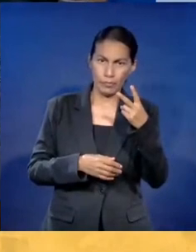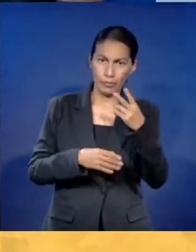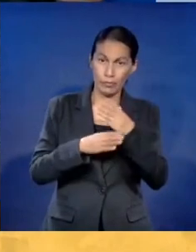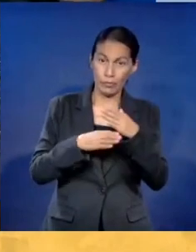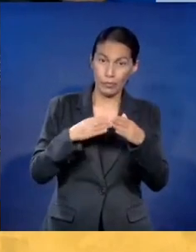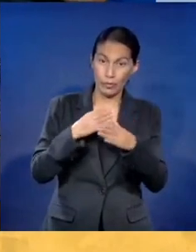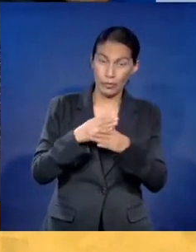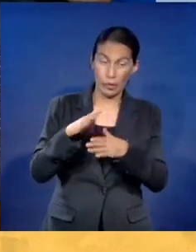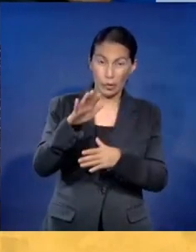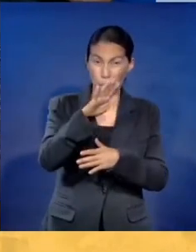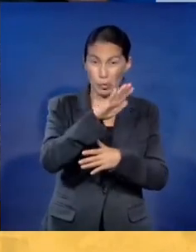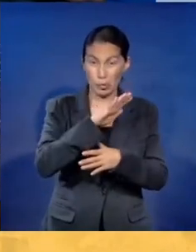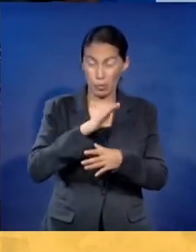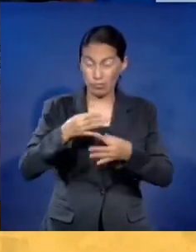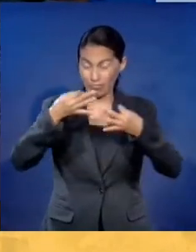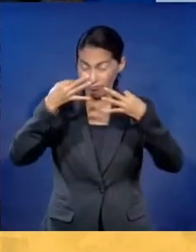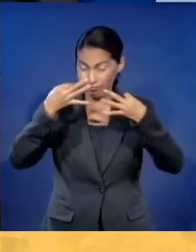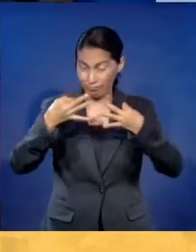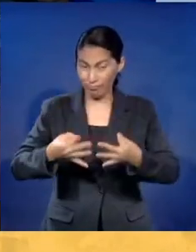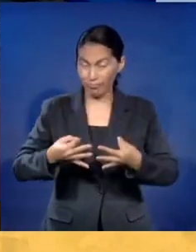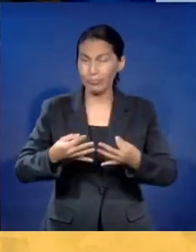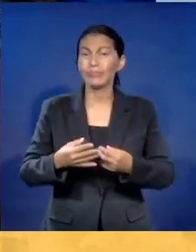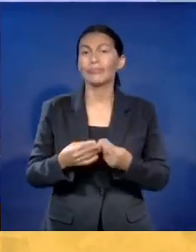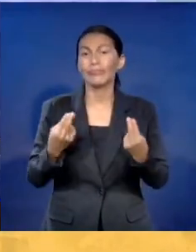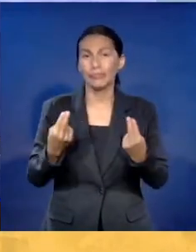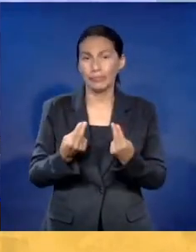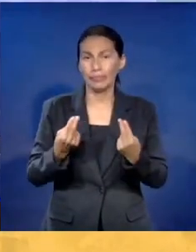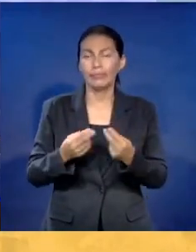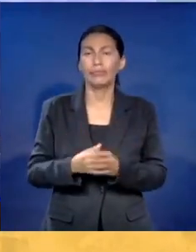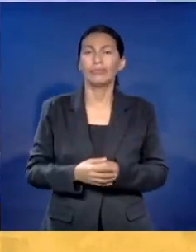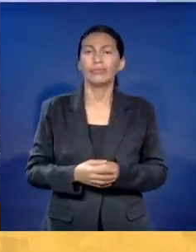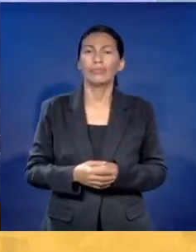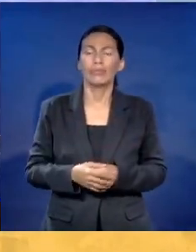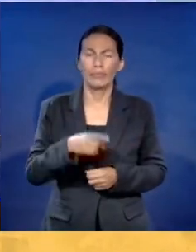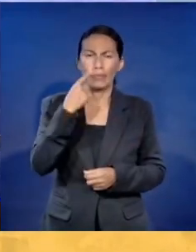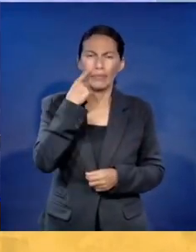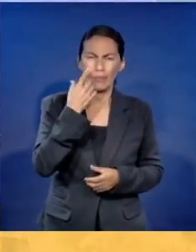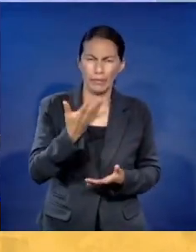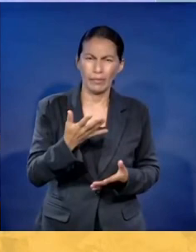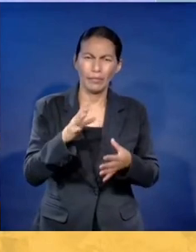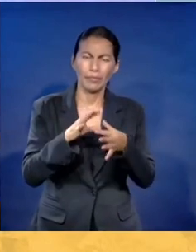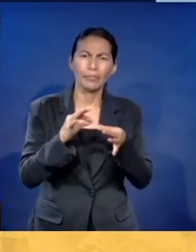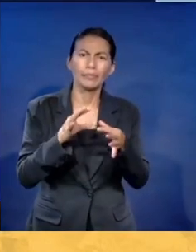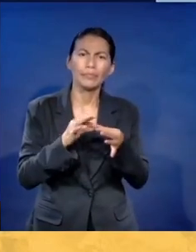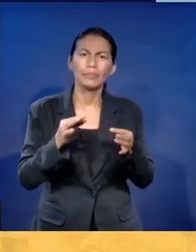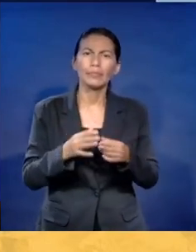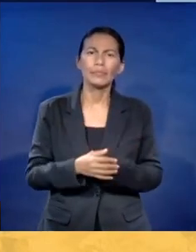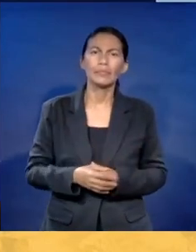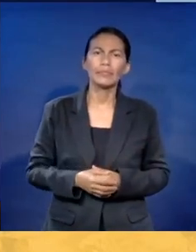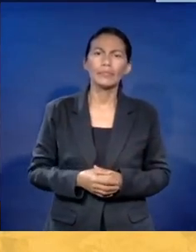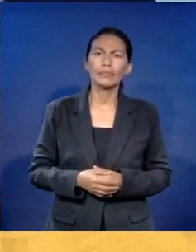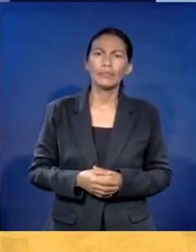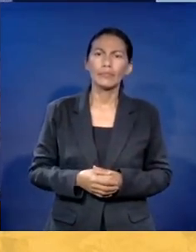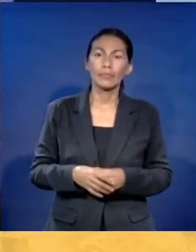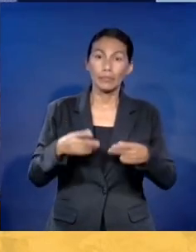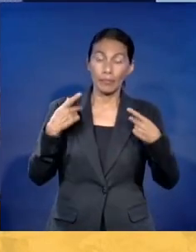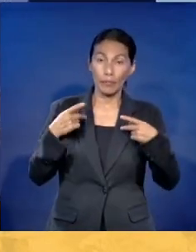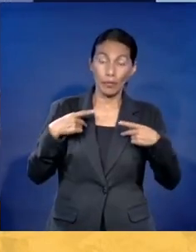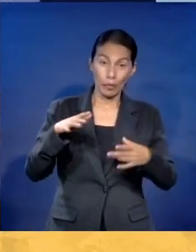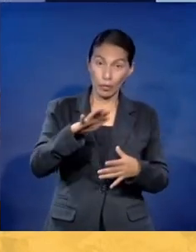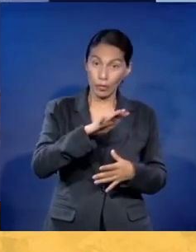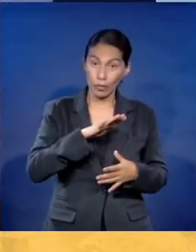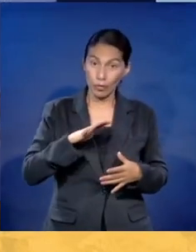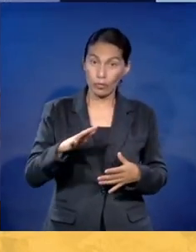ser muy buenos déjeme explicar lo que estoy diciendo todas las personas tenemos